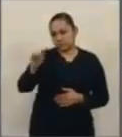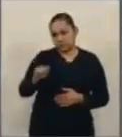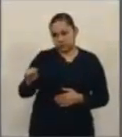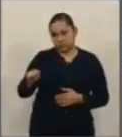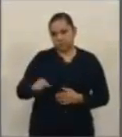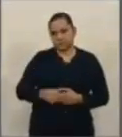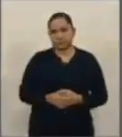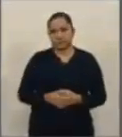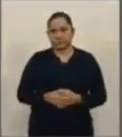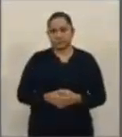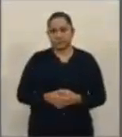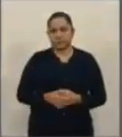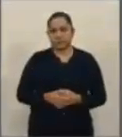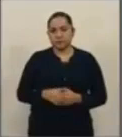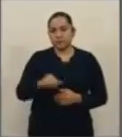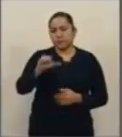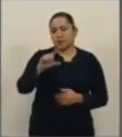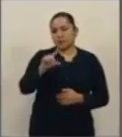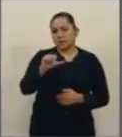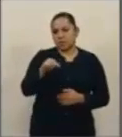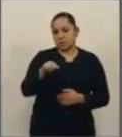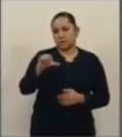Abelardo Vázquez Penitén,